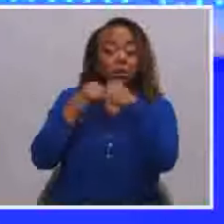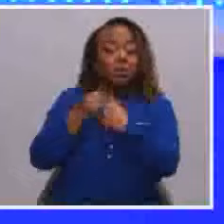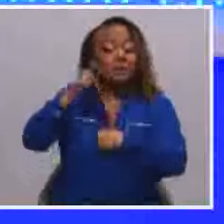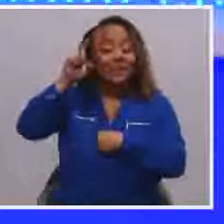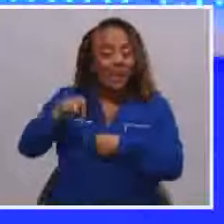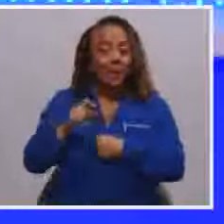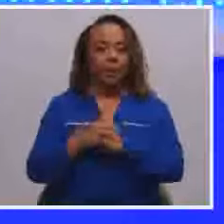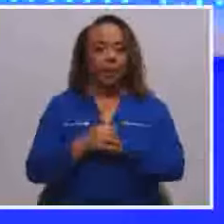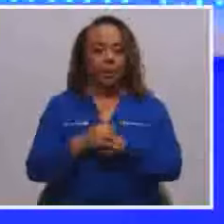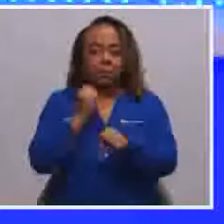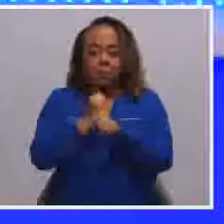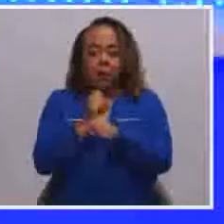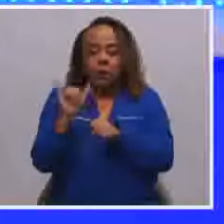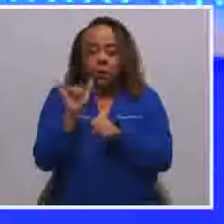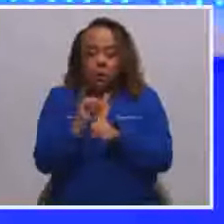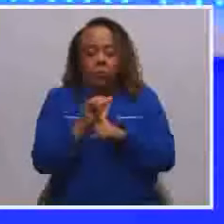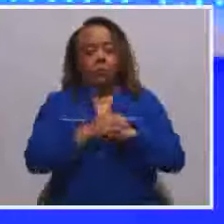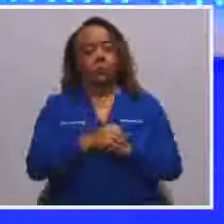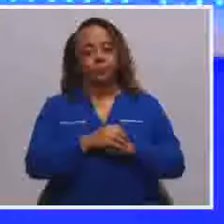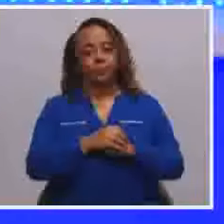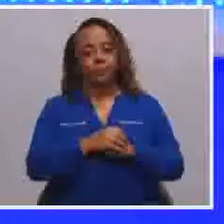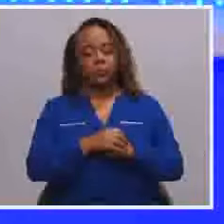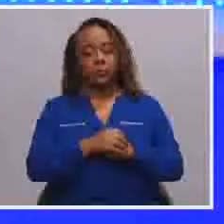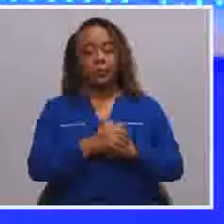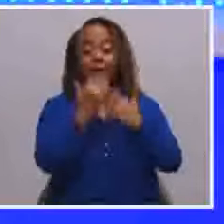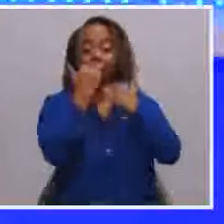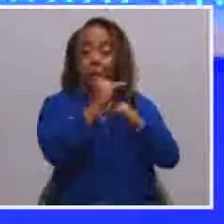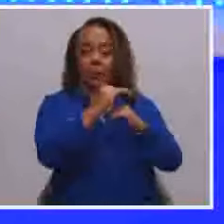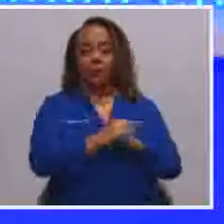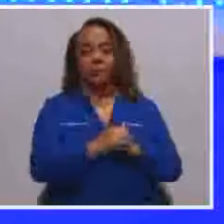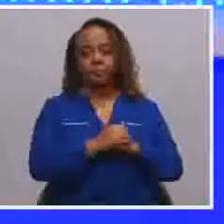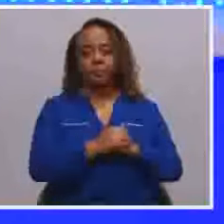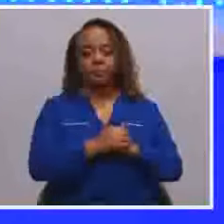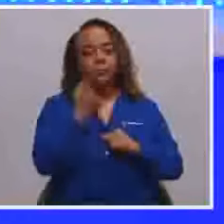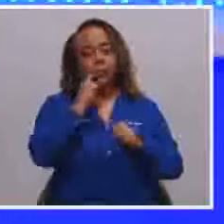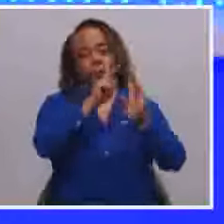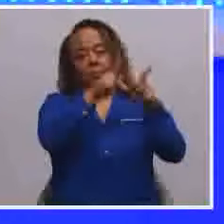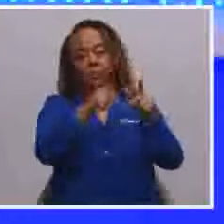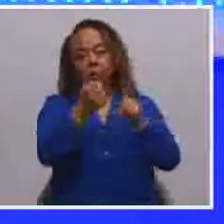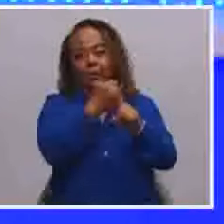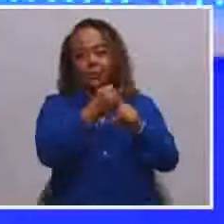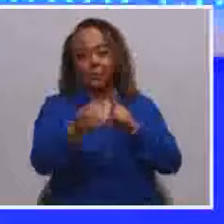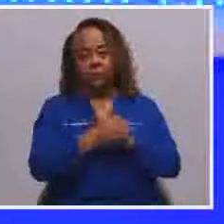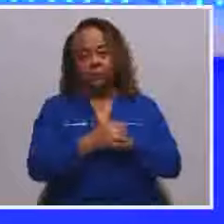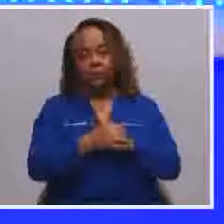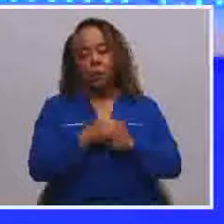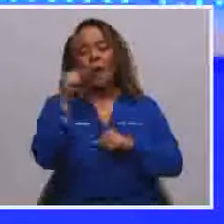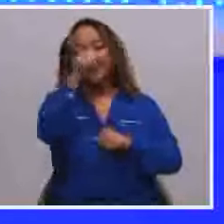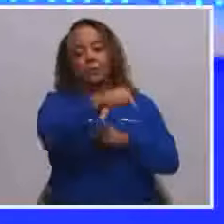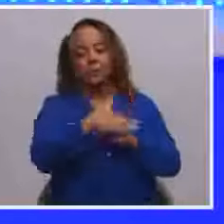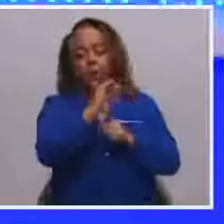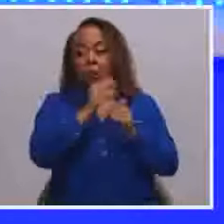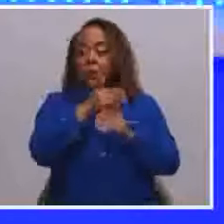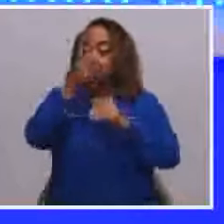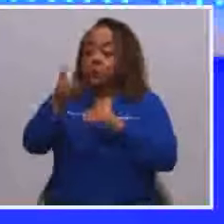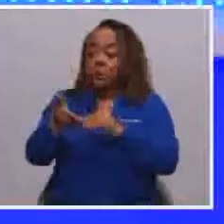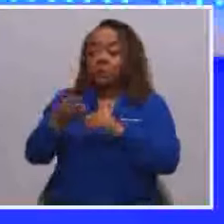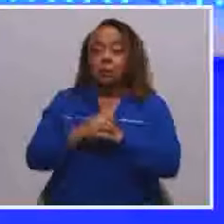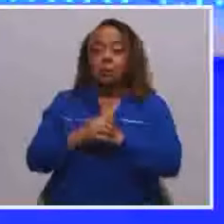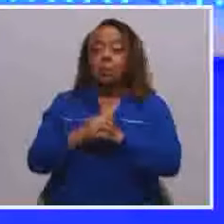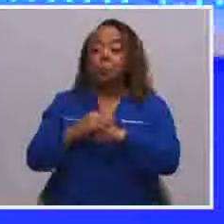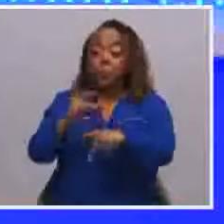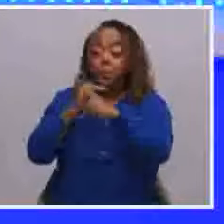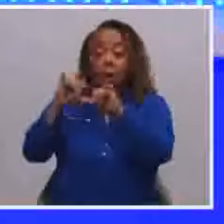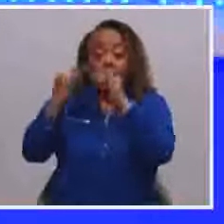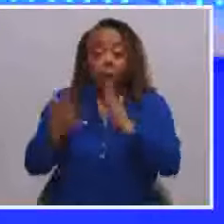fungir como el dispositivo que limita al aficionado a la agresión y después protege justamente Al que está